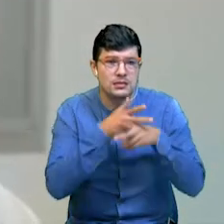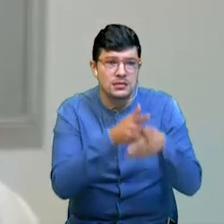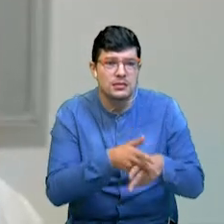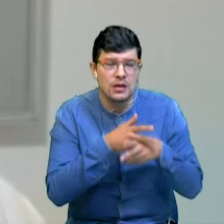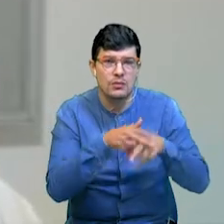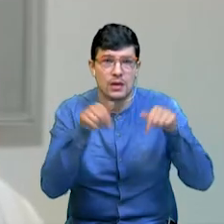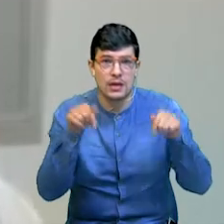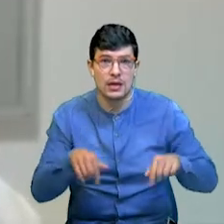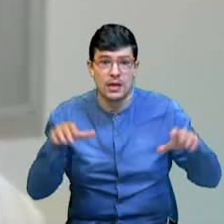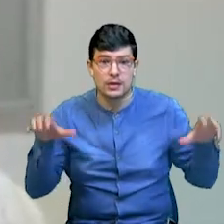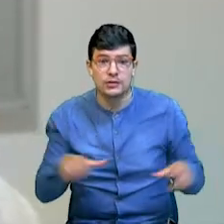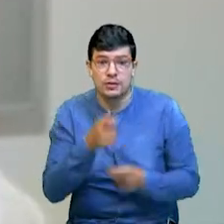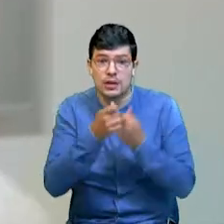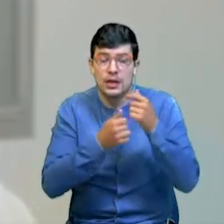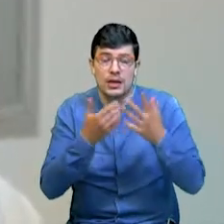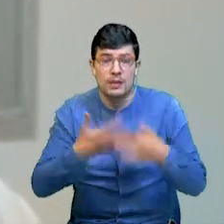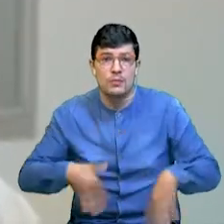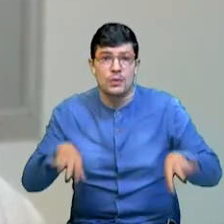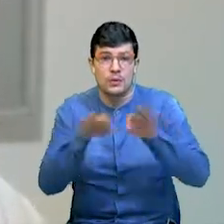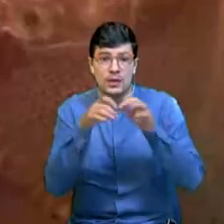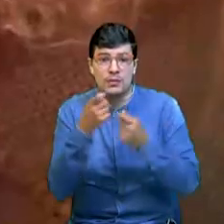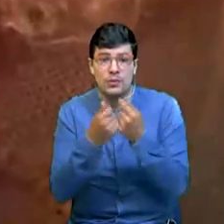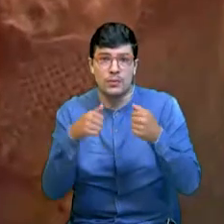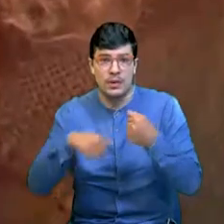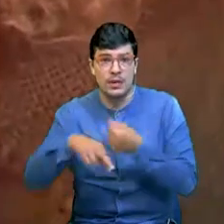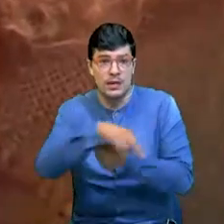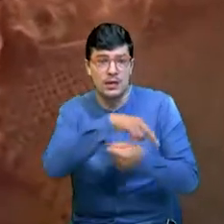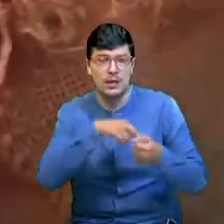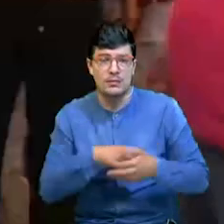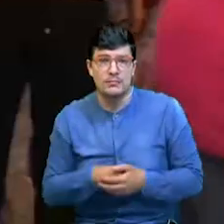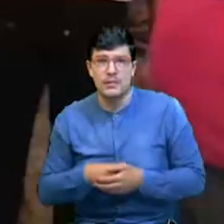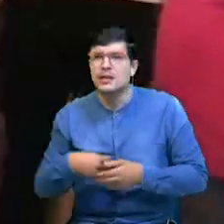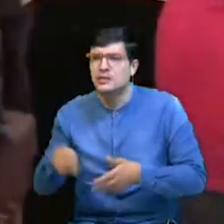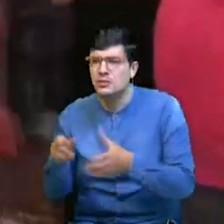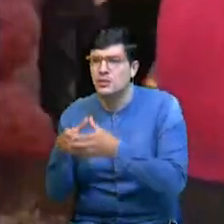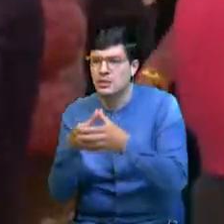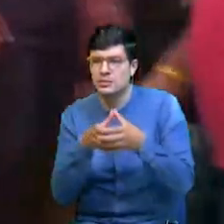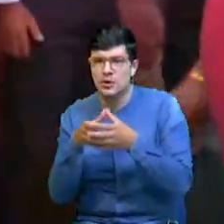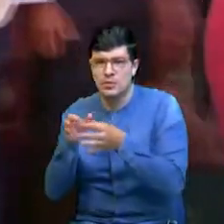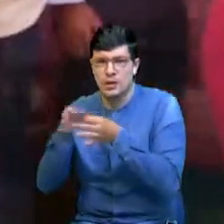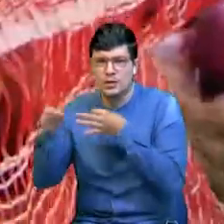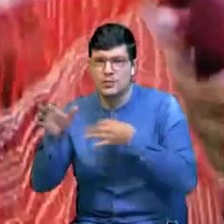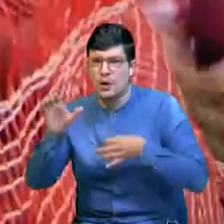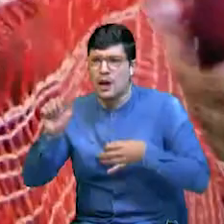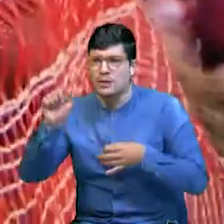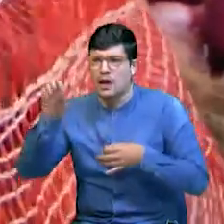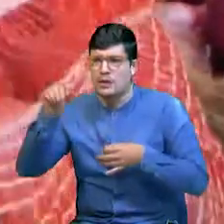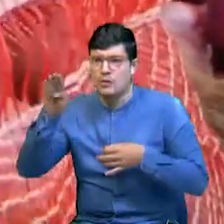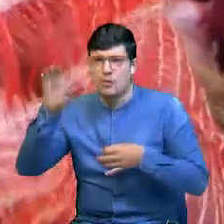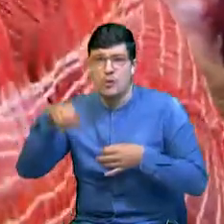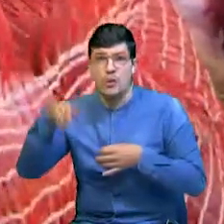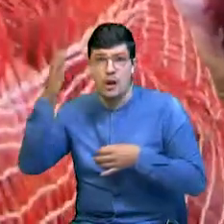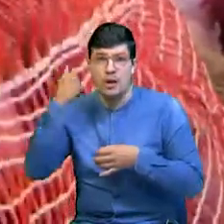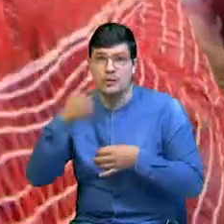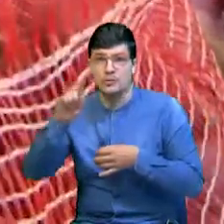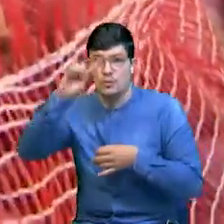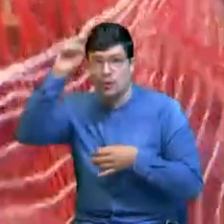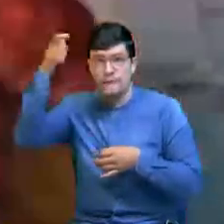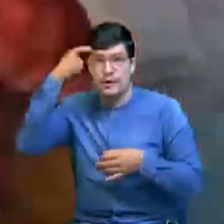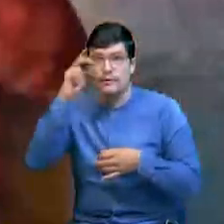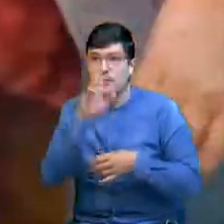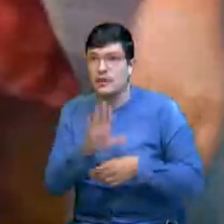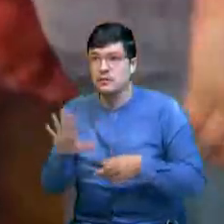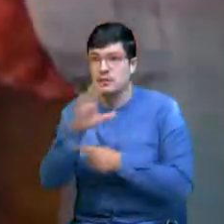uno de los activos más importantes de la economía regional. Desde la Asociación de Municipios del Catatumbo han hecho un llamado al gobierno nacional para que